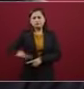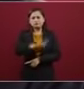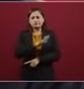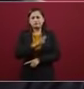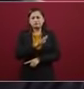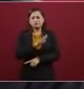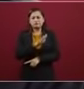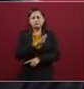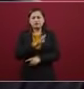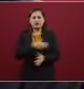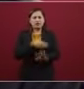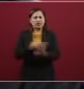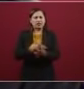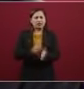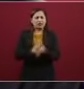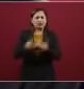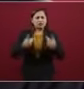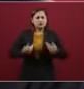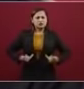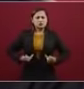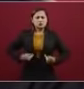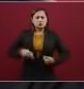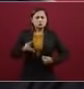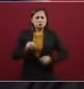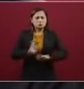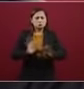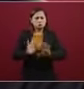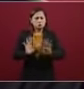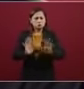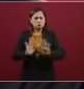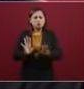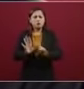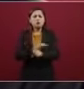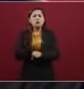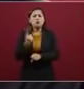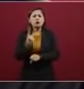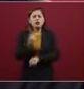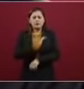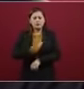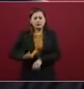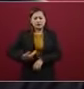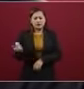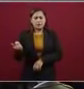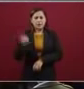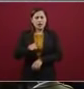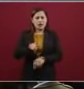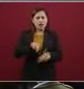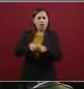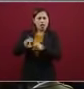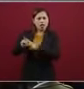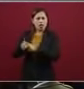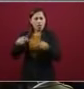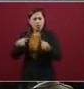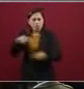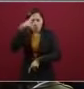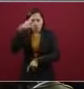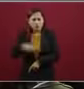va a dar la orden de que se reprima, de que se masacre al pueblo de México. Entonces, por